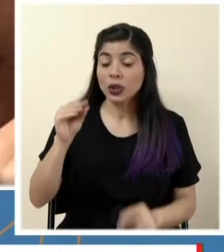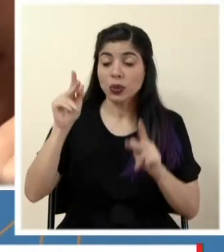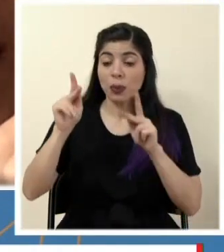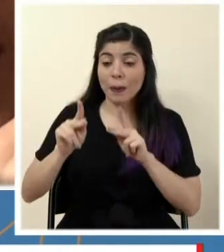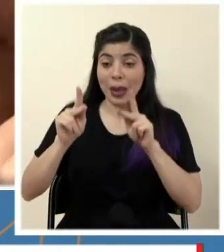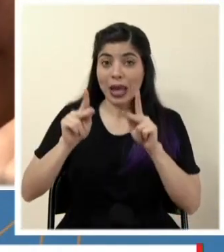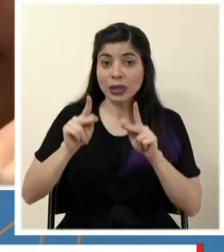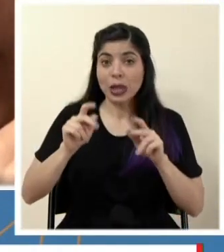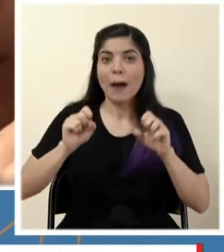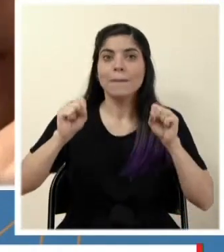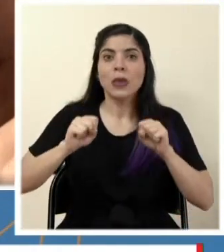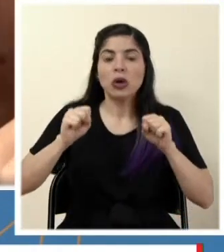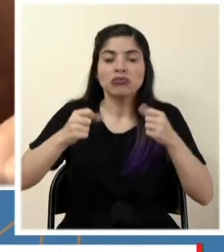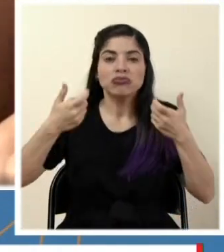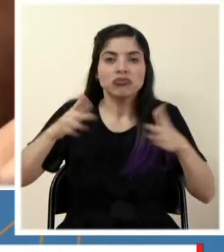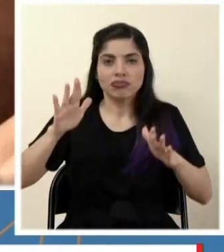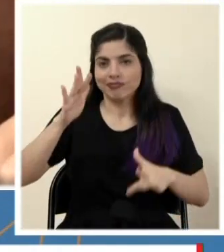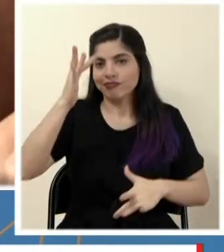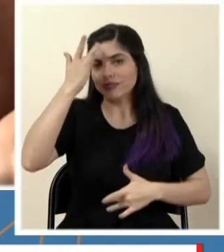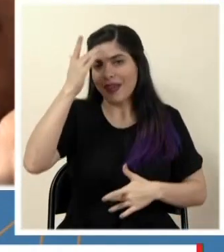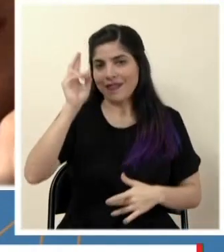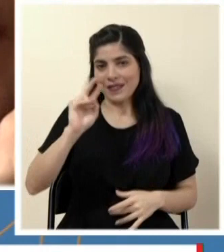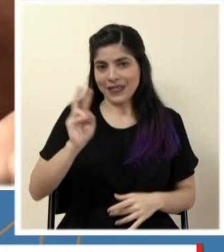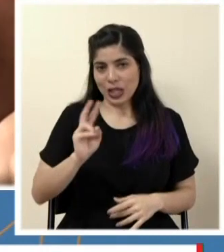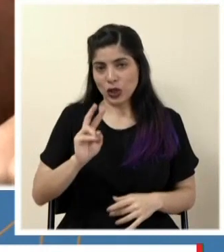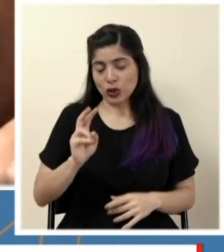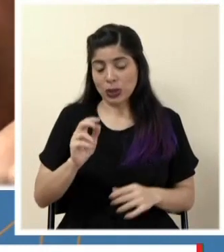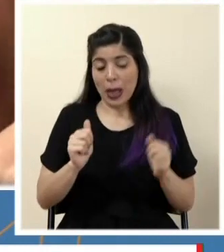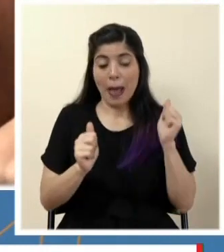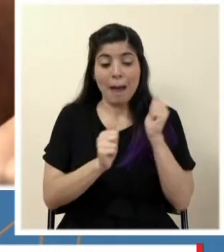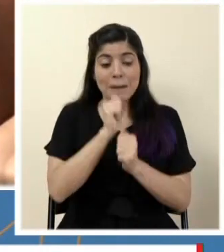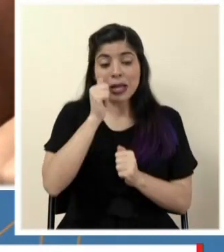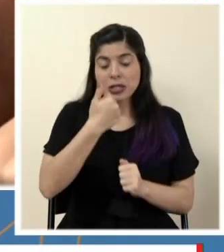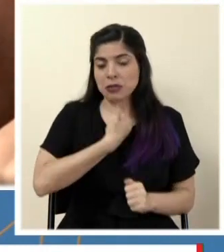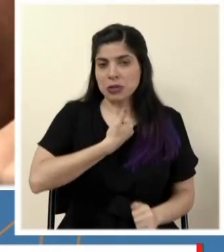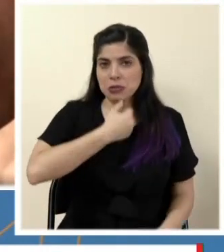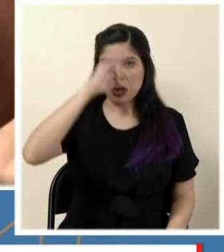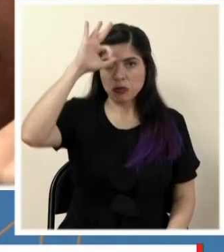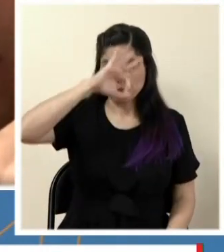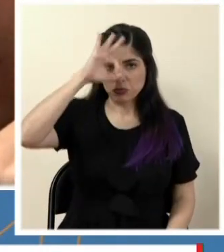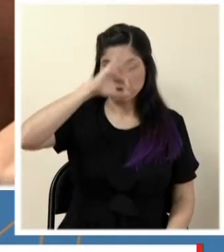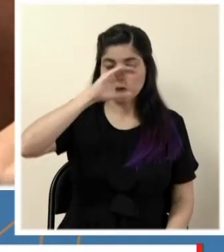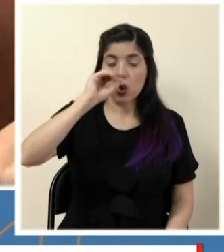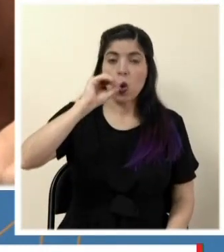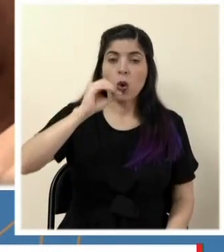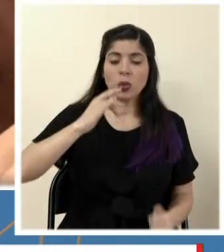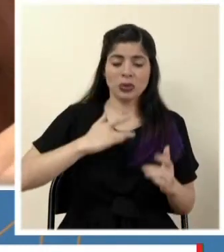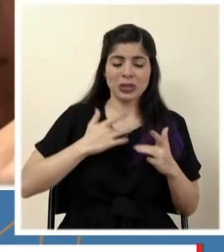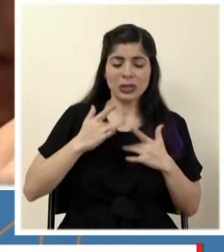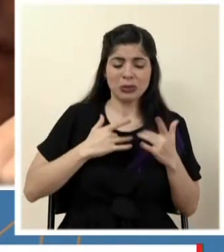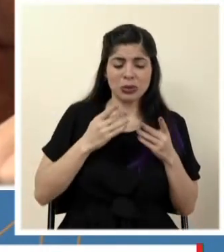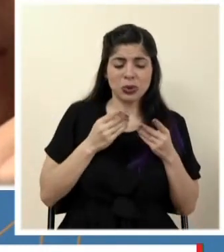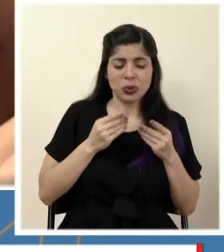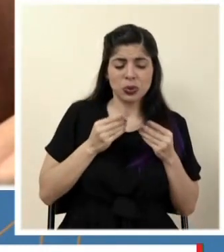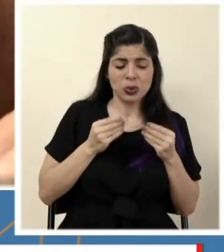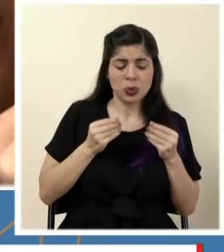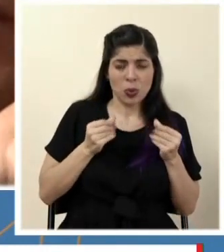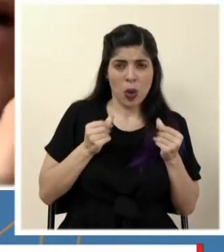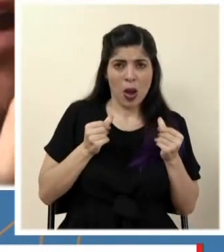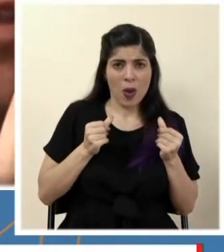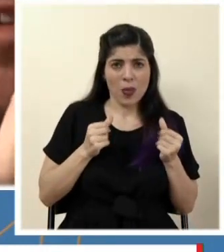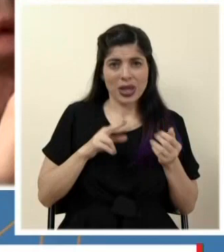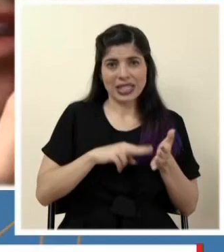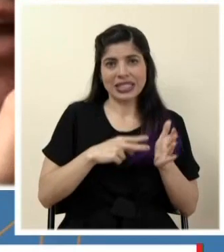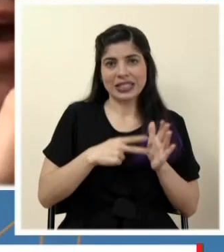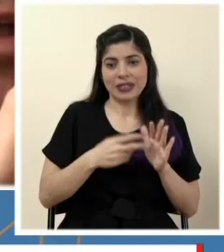podría ya haber sido infectado con el virus, la mayoría sin saberlo o con síntomas muy leves, lo que efectivamente